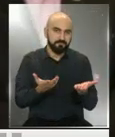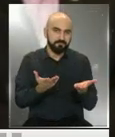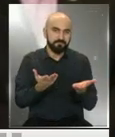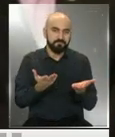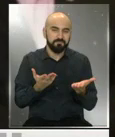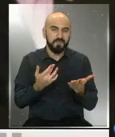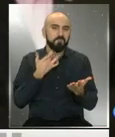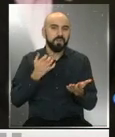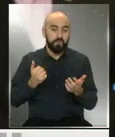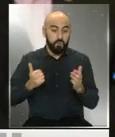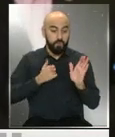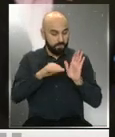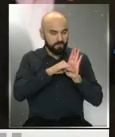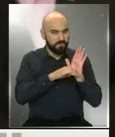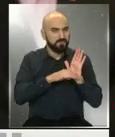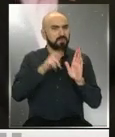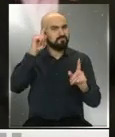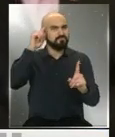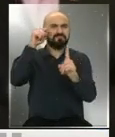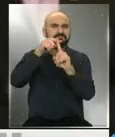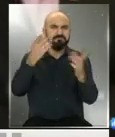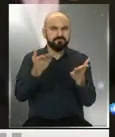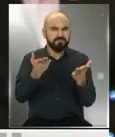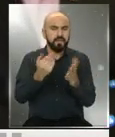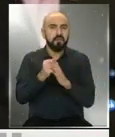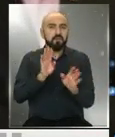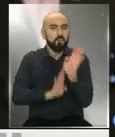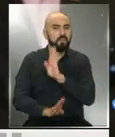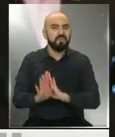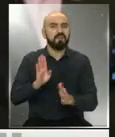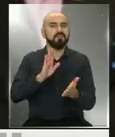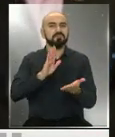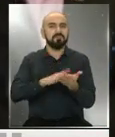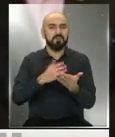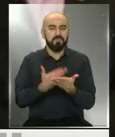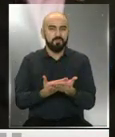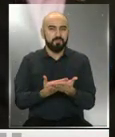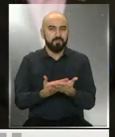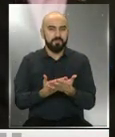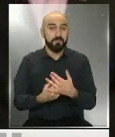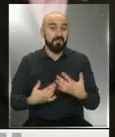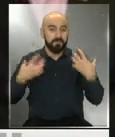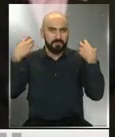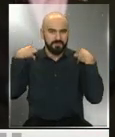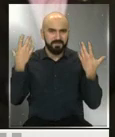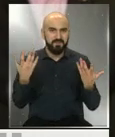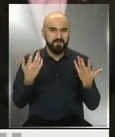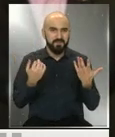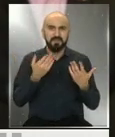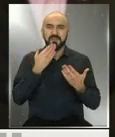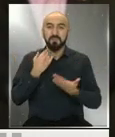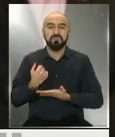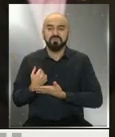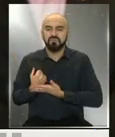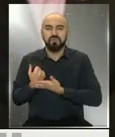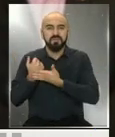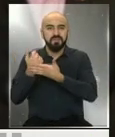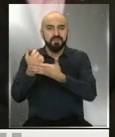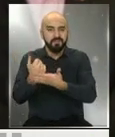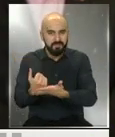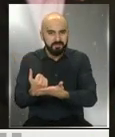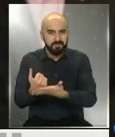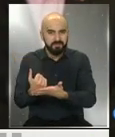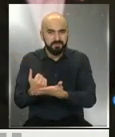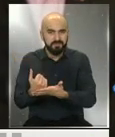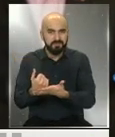medidas busca proteger la salud de la población sobre la base de la responsabilidad, pero también sobre la base de la solidaridad, entendiendo que si yo me